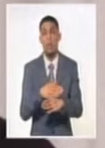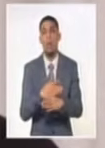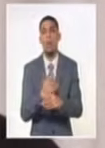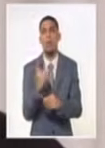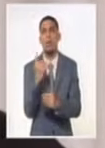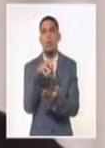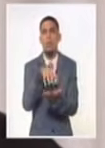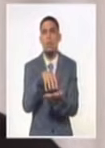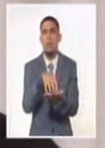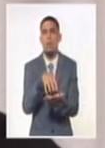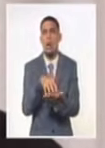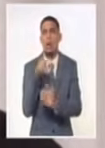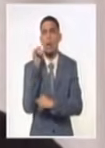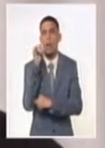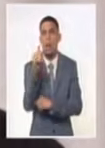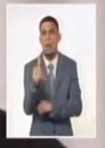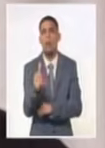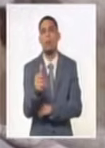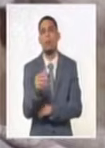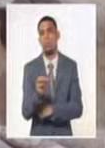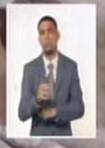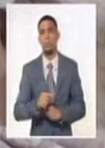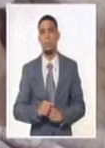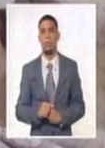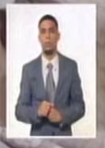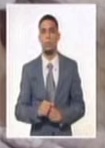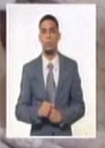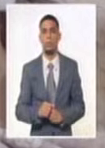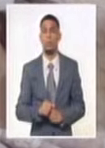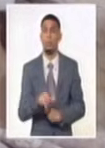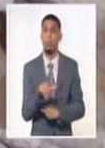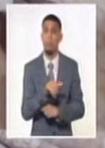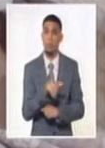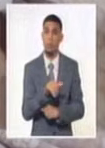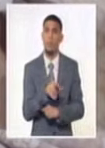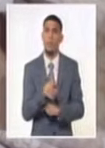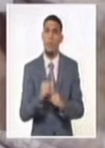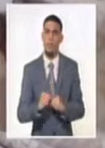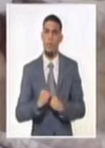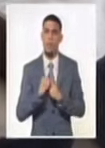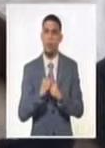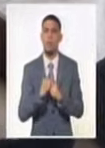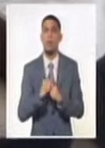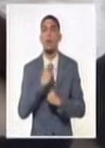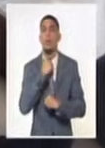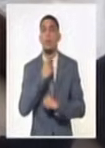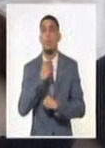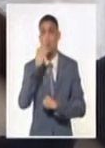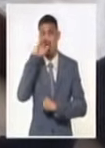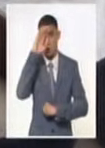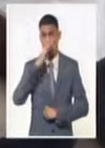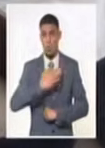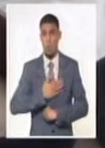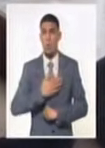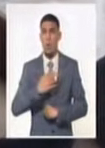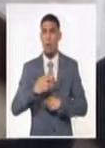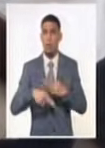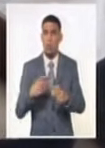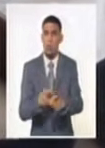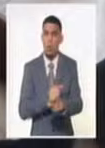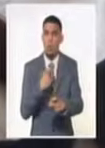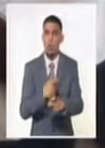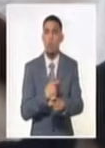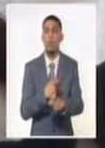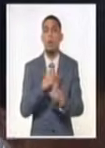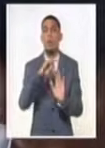todos nuestros estudiantes. Y asimismo también ha servido para reforzar todo lo que el país está haciendo en materia de programa